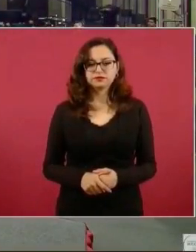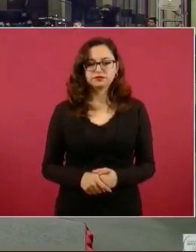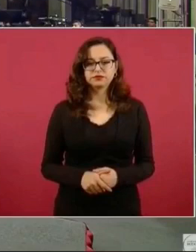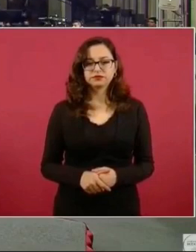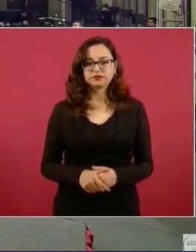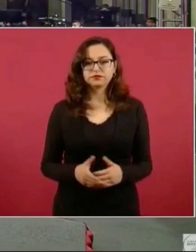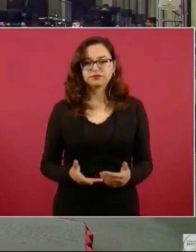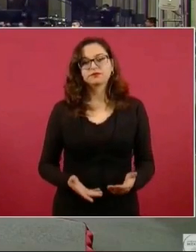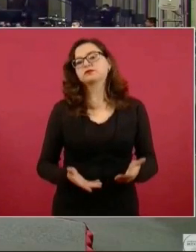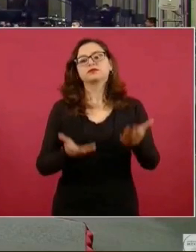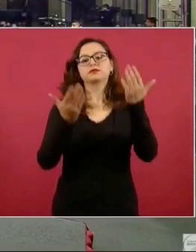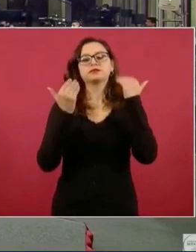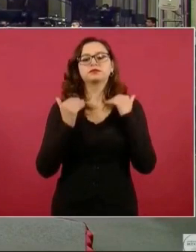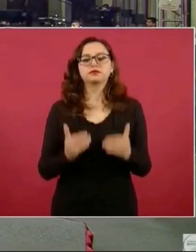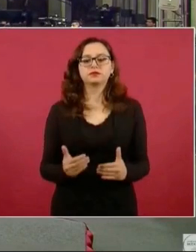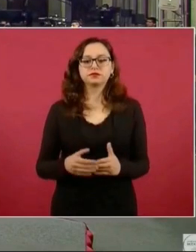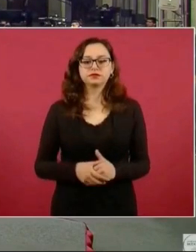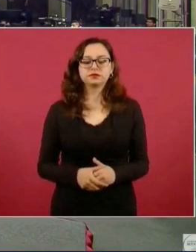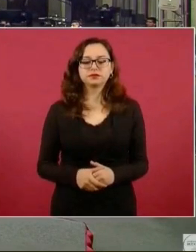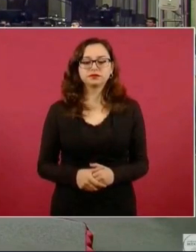Bueno, pues vamos.